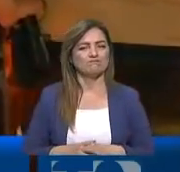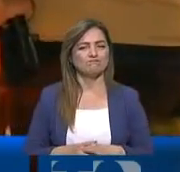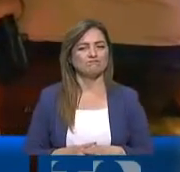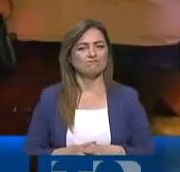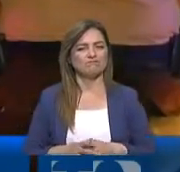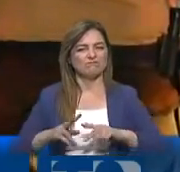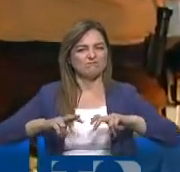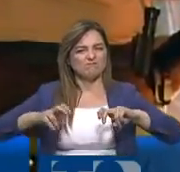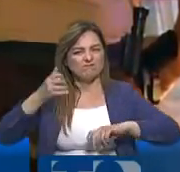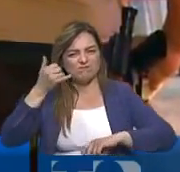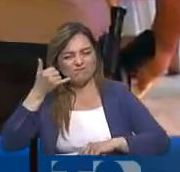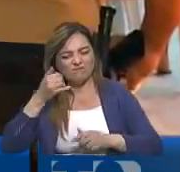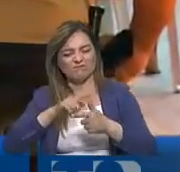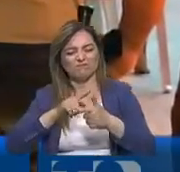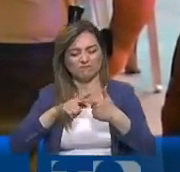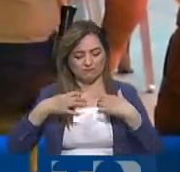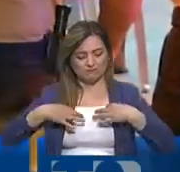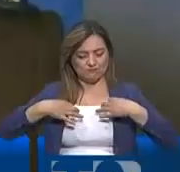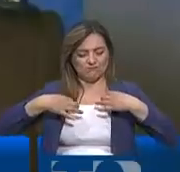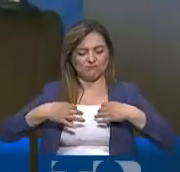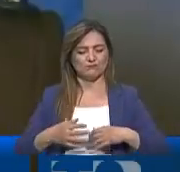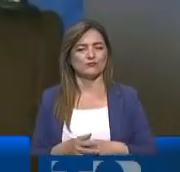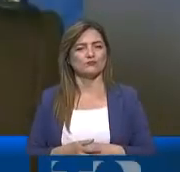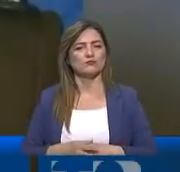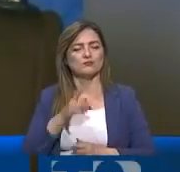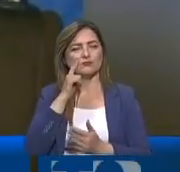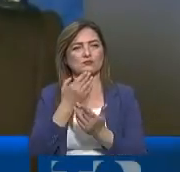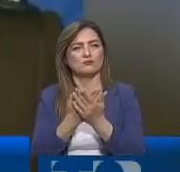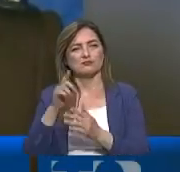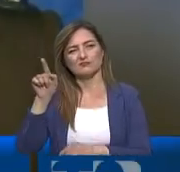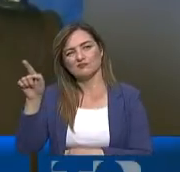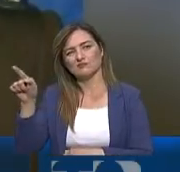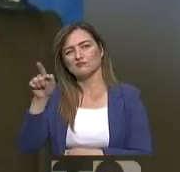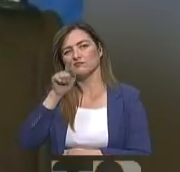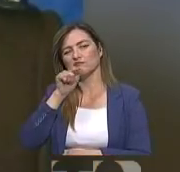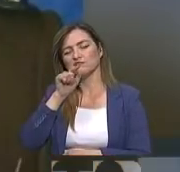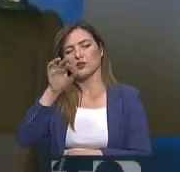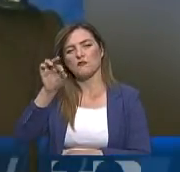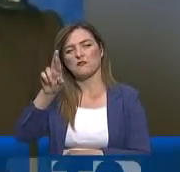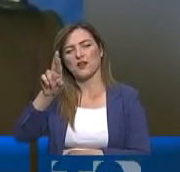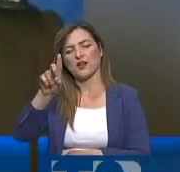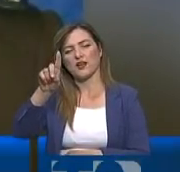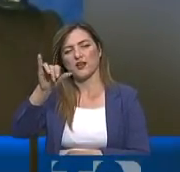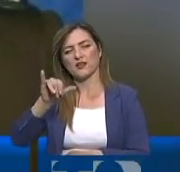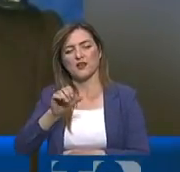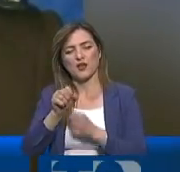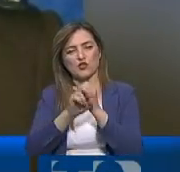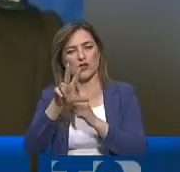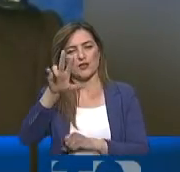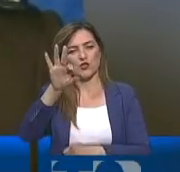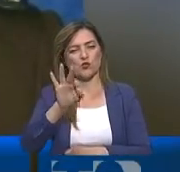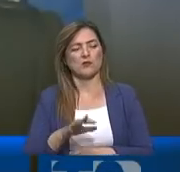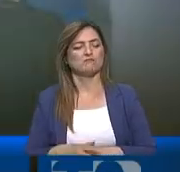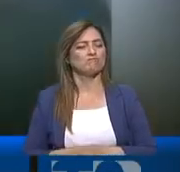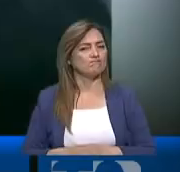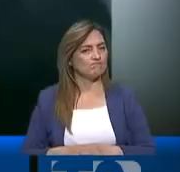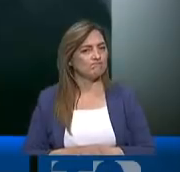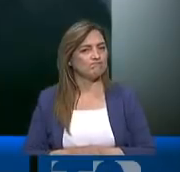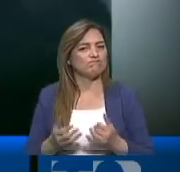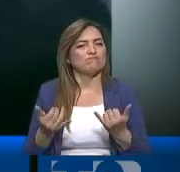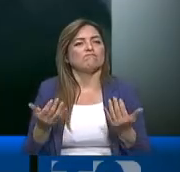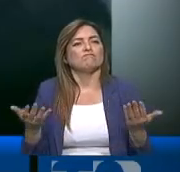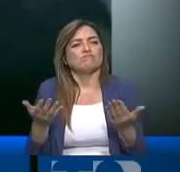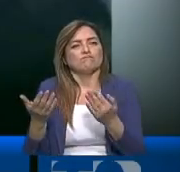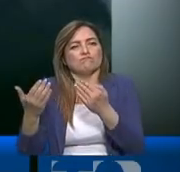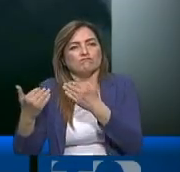indicios como teléfonos celulares y vestimenta. El agente asesinado fue identificado como Freddy Las Vélez, de 39 años de edad. Actualmente